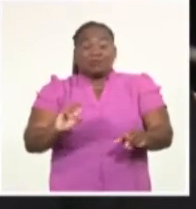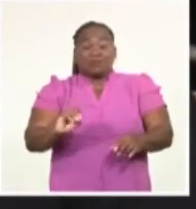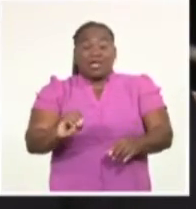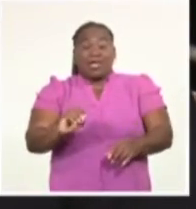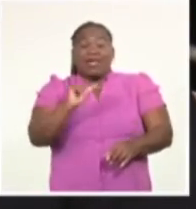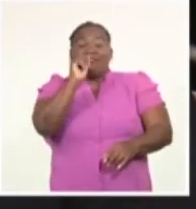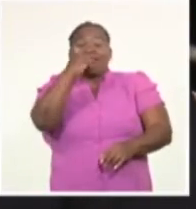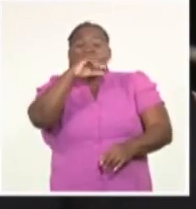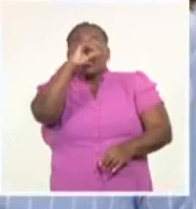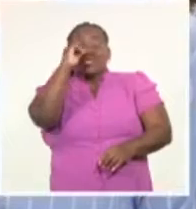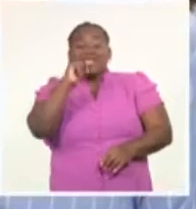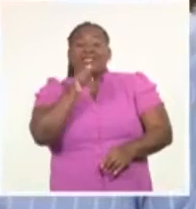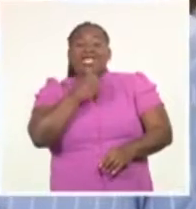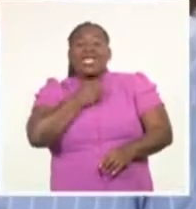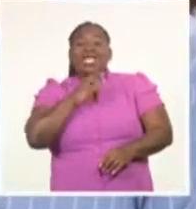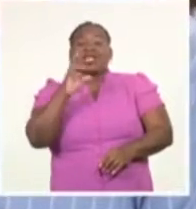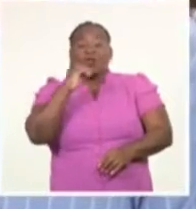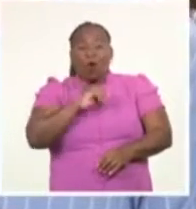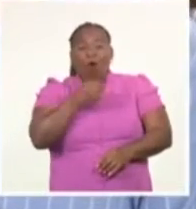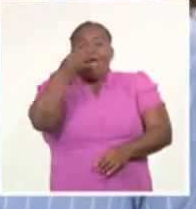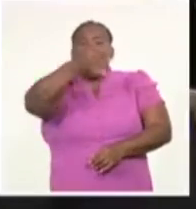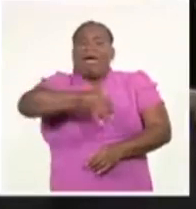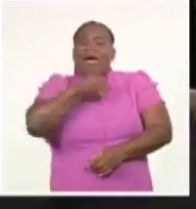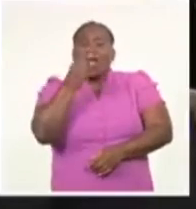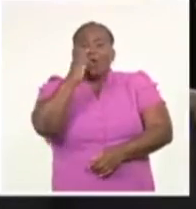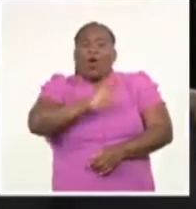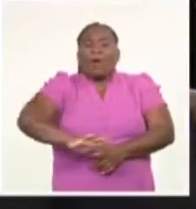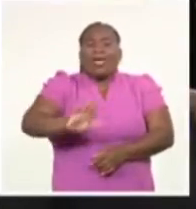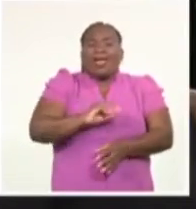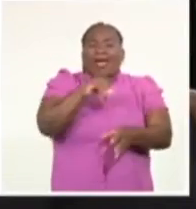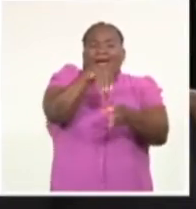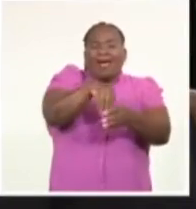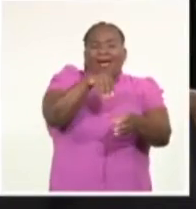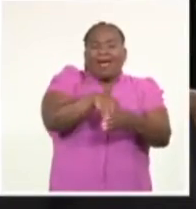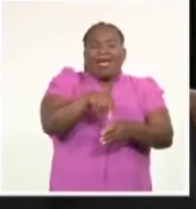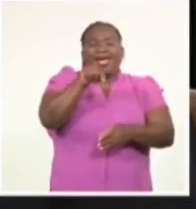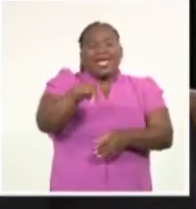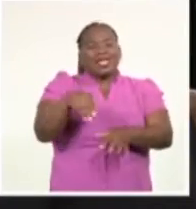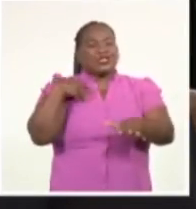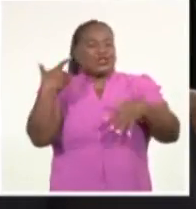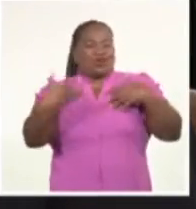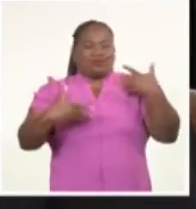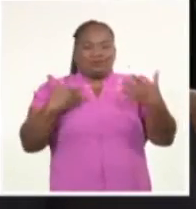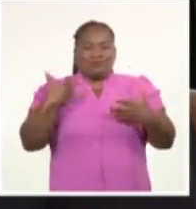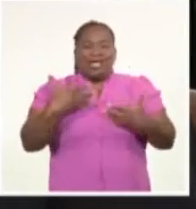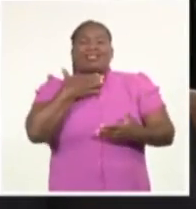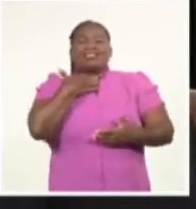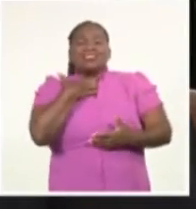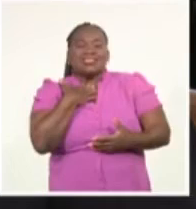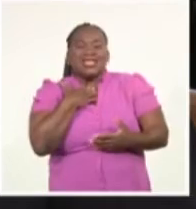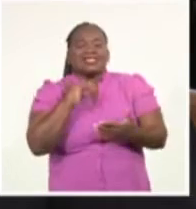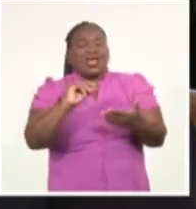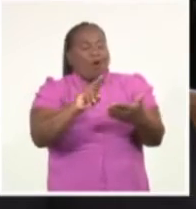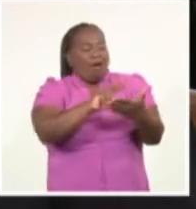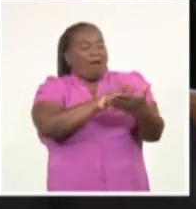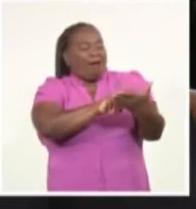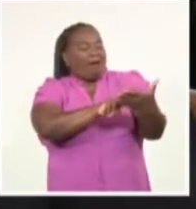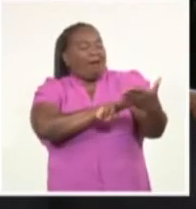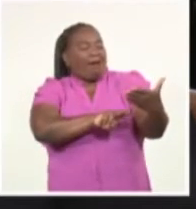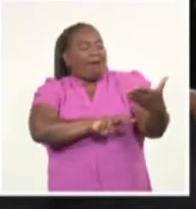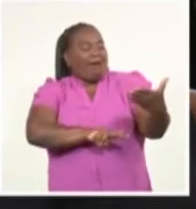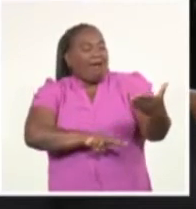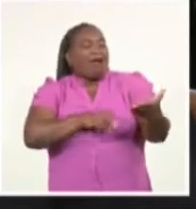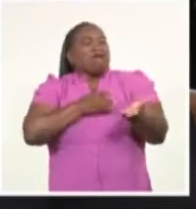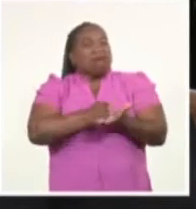que se alude repetidamente en la novela. Y esto también es un estímulo para la lectura de una novela que sigue iluminándonos en